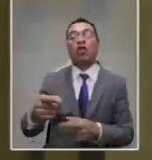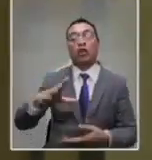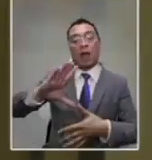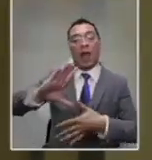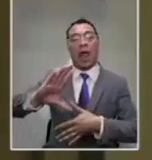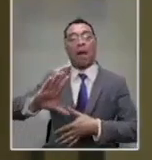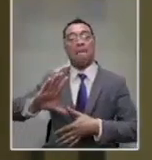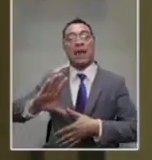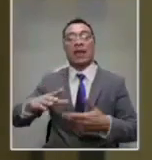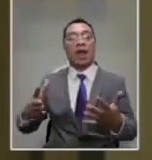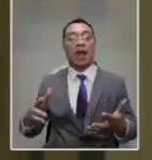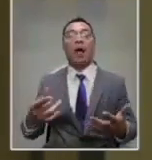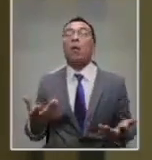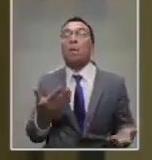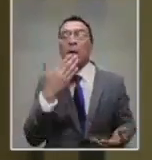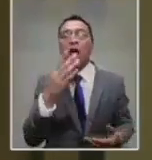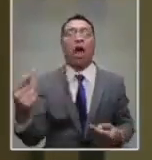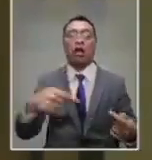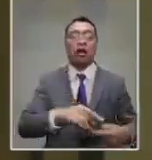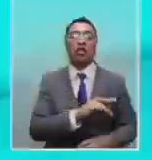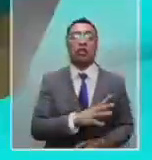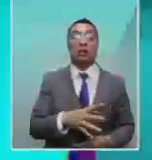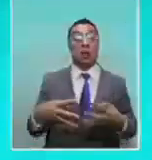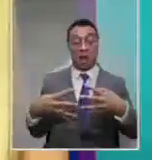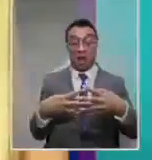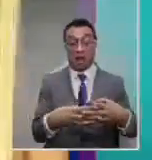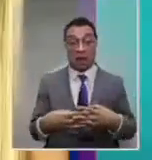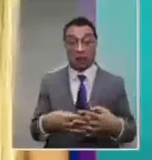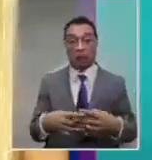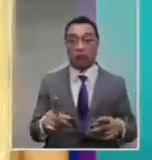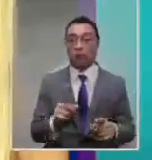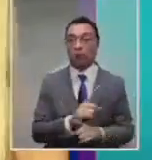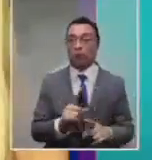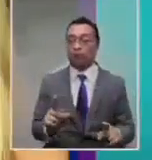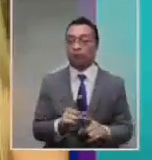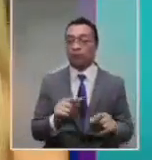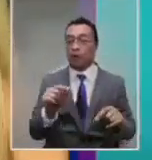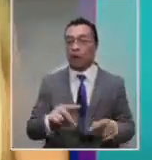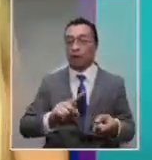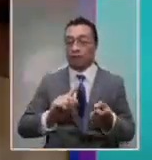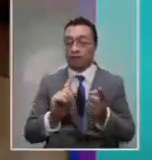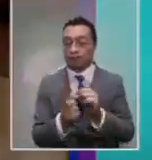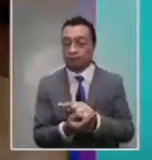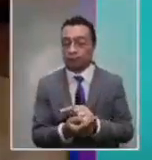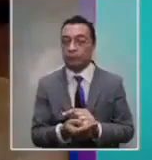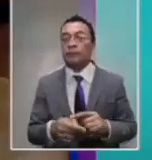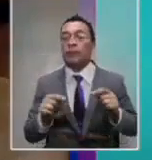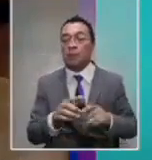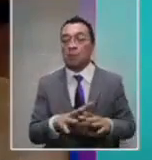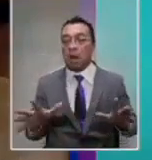en América? Si pensamos, por ejemplo, en este hecho de que Estados Unidos haya vuelto mucho más,